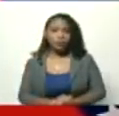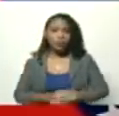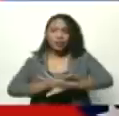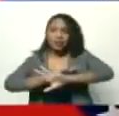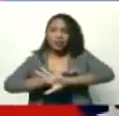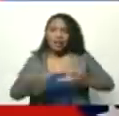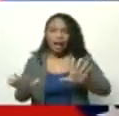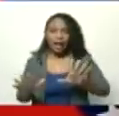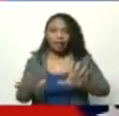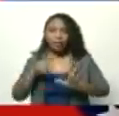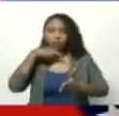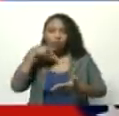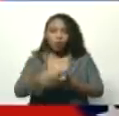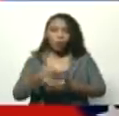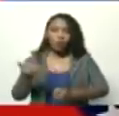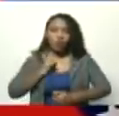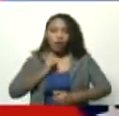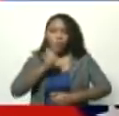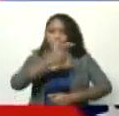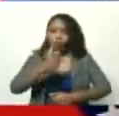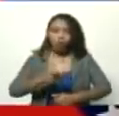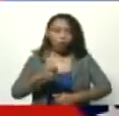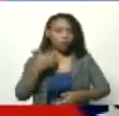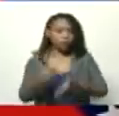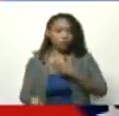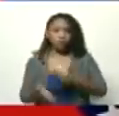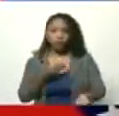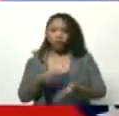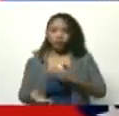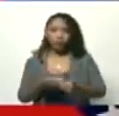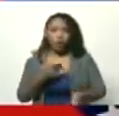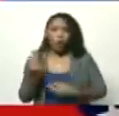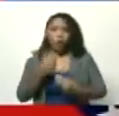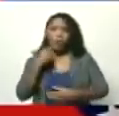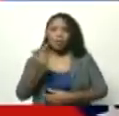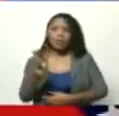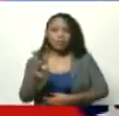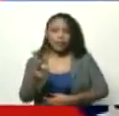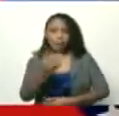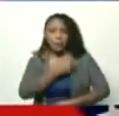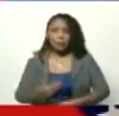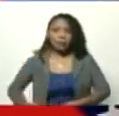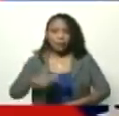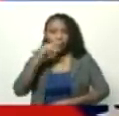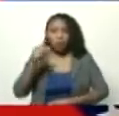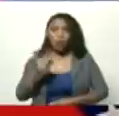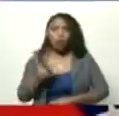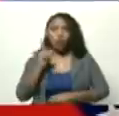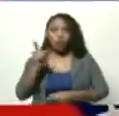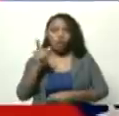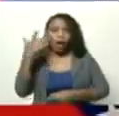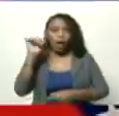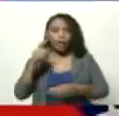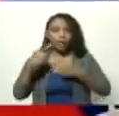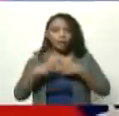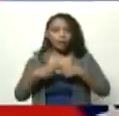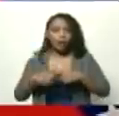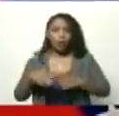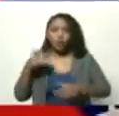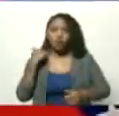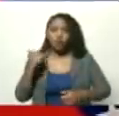Llámese como se llamen, como decía el presidente Maduro, tengan la indumentaria que